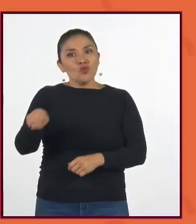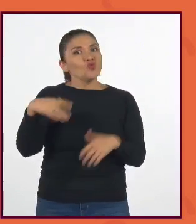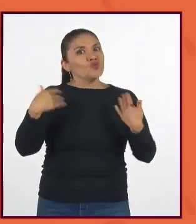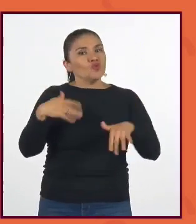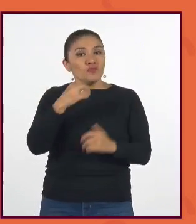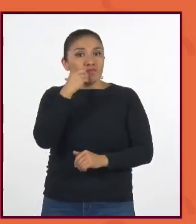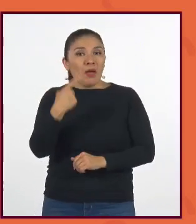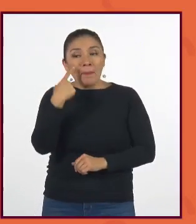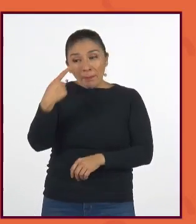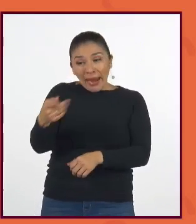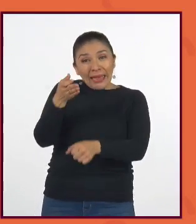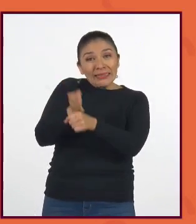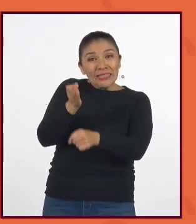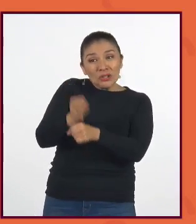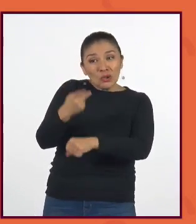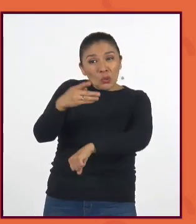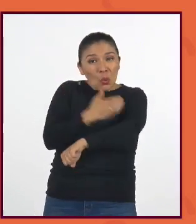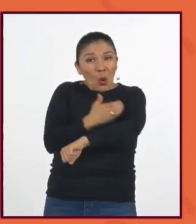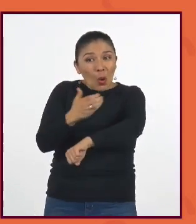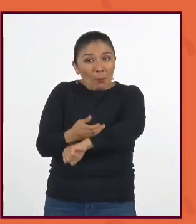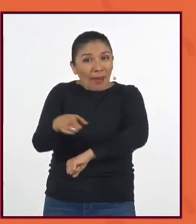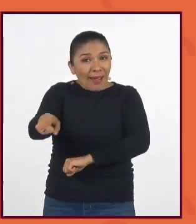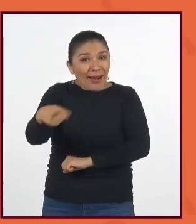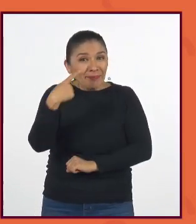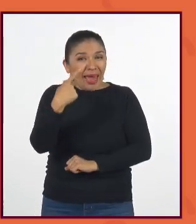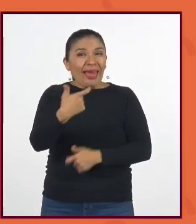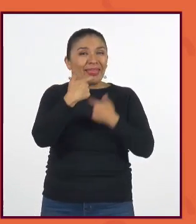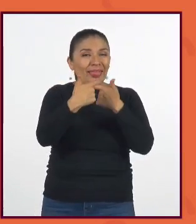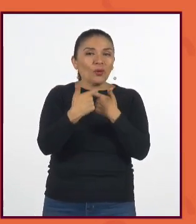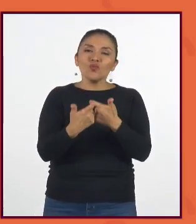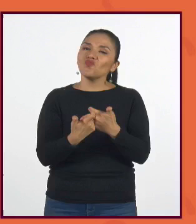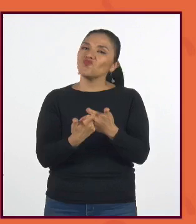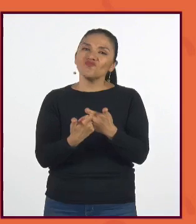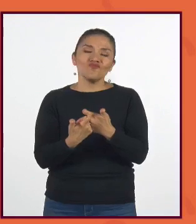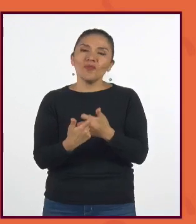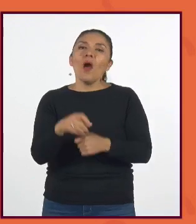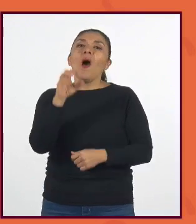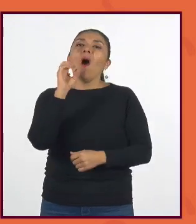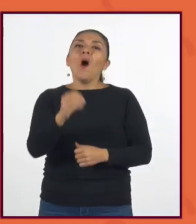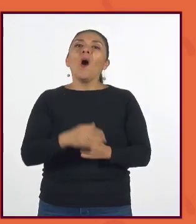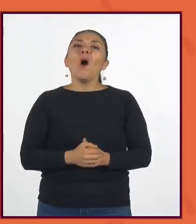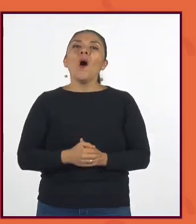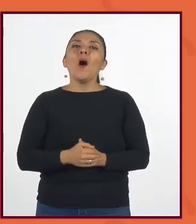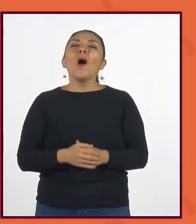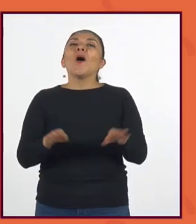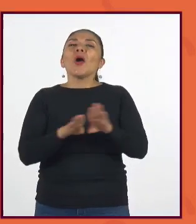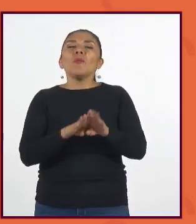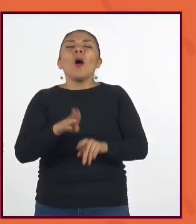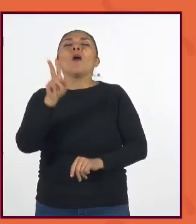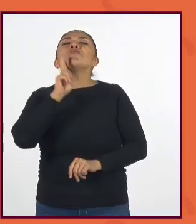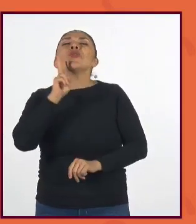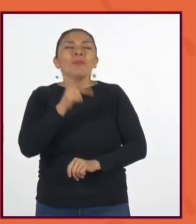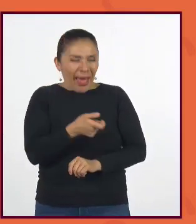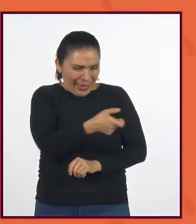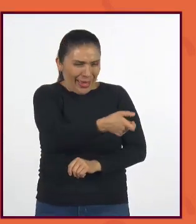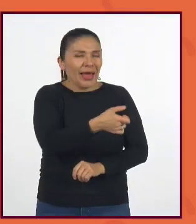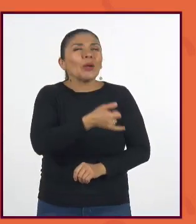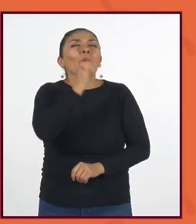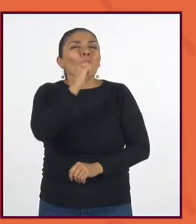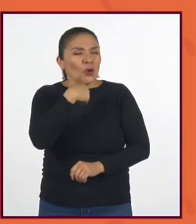mira qué chistoso tu compañero que... O muchas veces como esta iniciación, ¿no? A ver, tómale tu primer trago que sea acá,